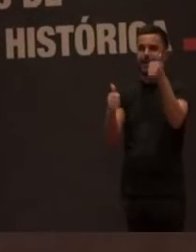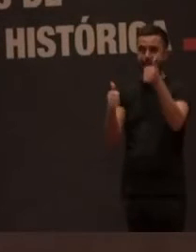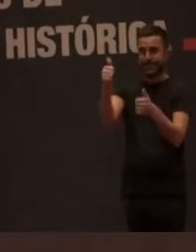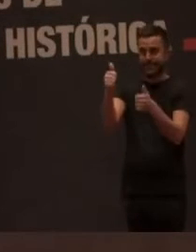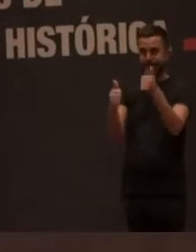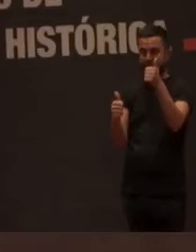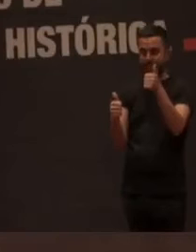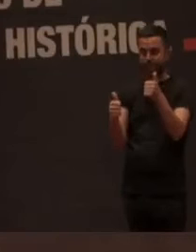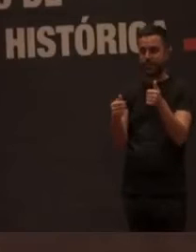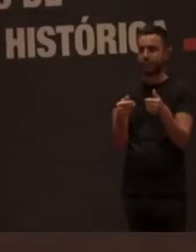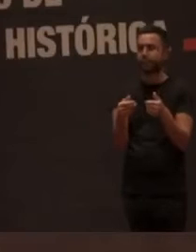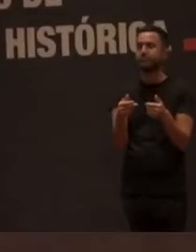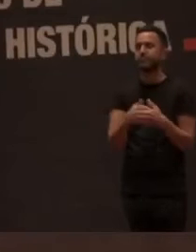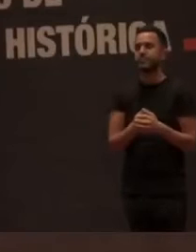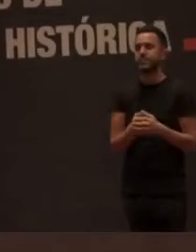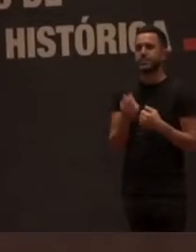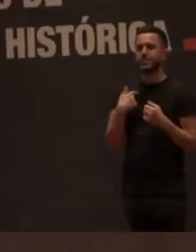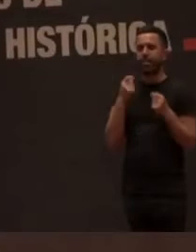muchos chicos jóvenes